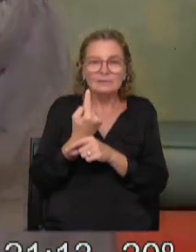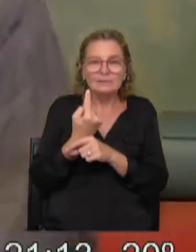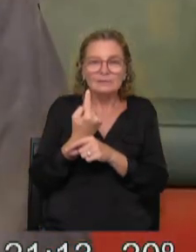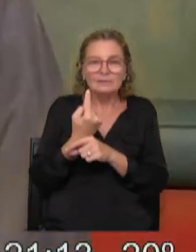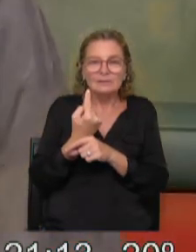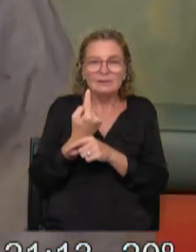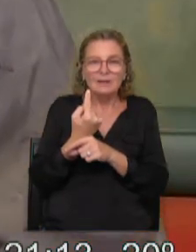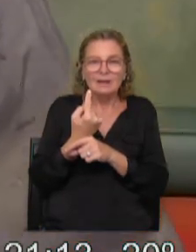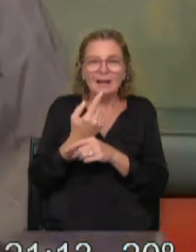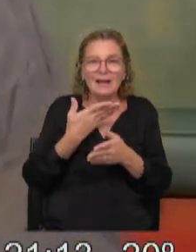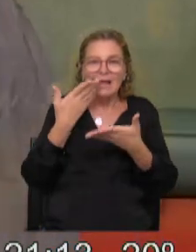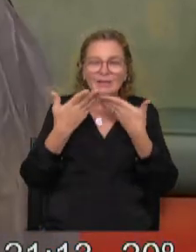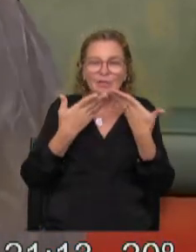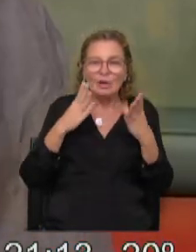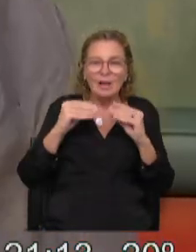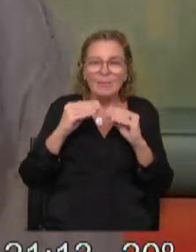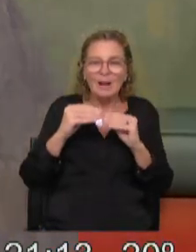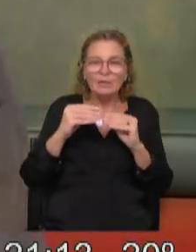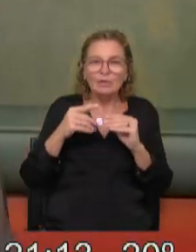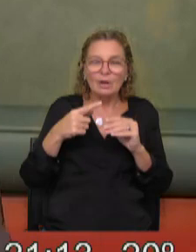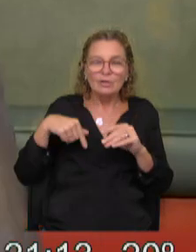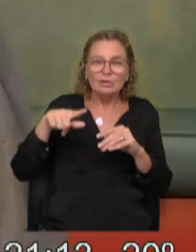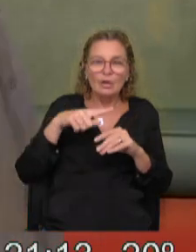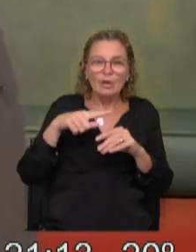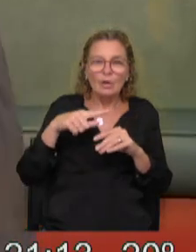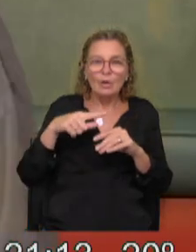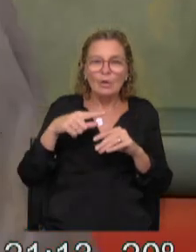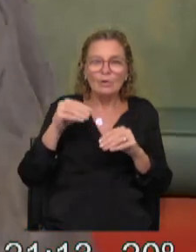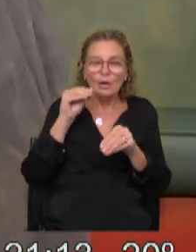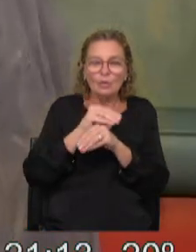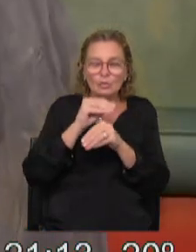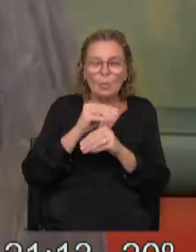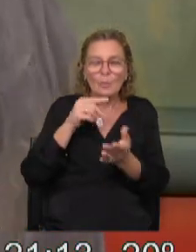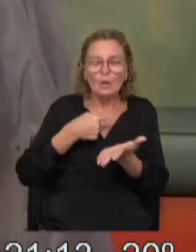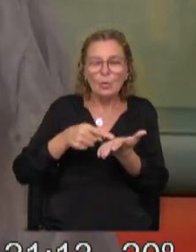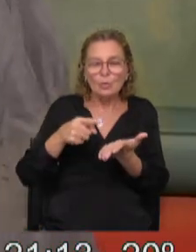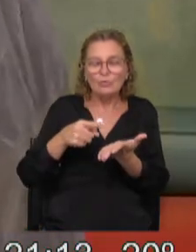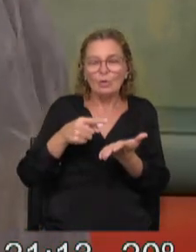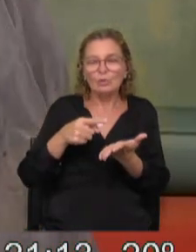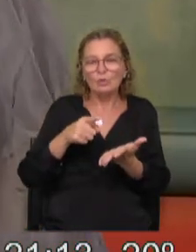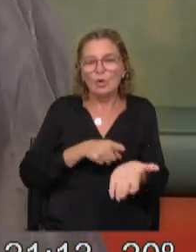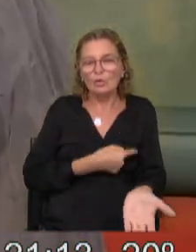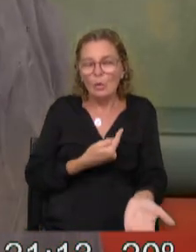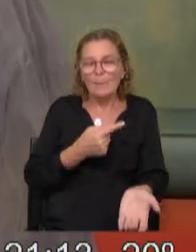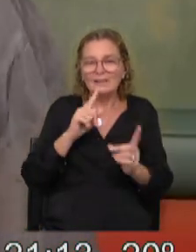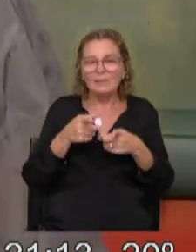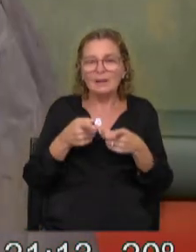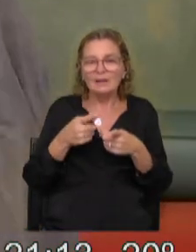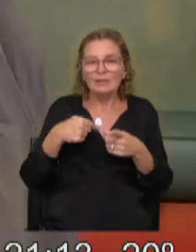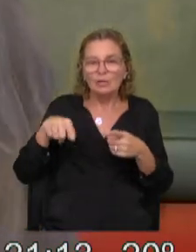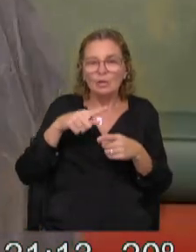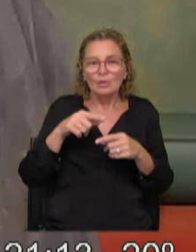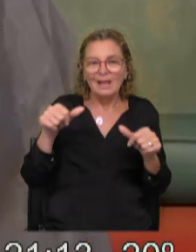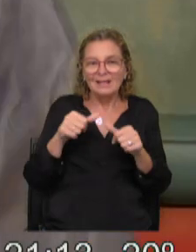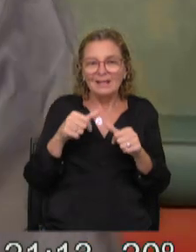en interpretar canciones que hablaran de nosotros, de nuestros personajes, nuestras costumbres, de nuestro, los quehaceres